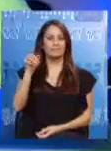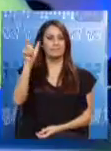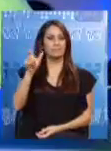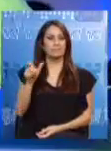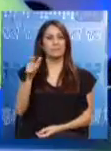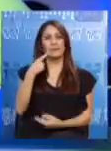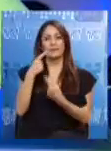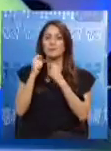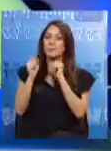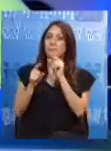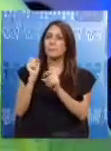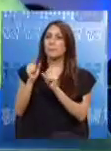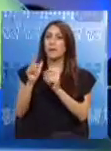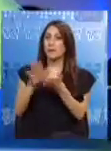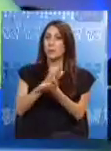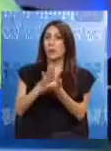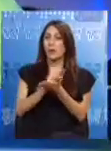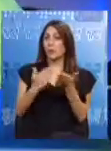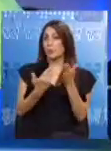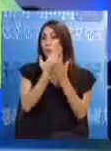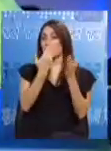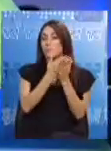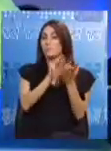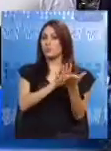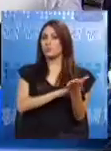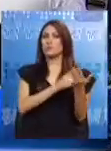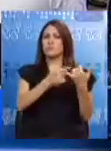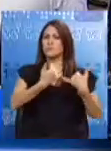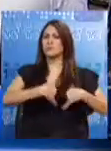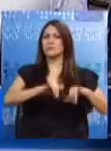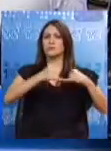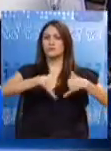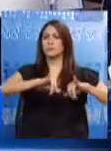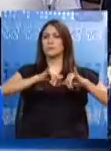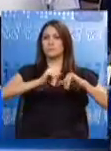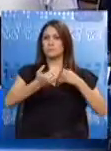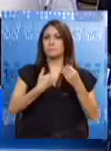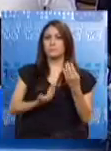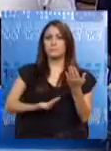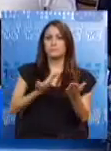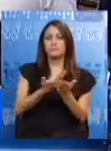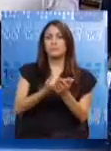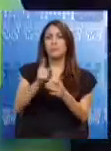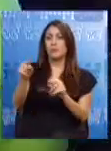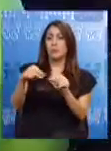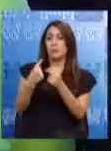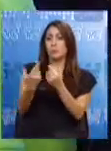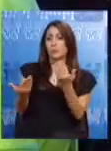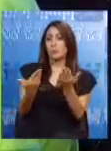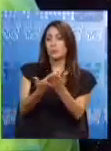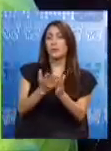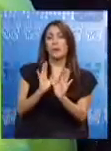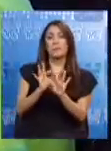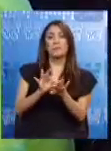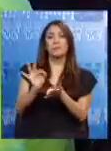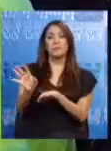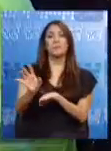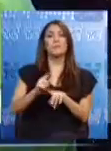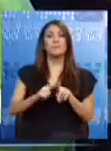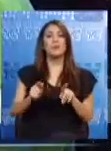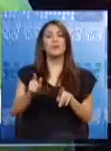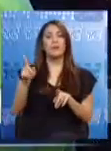dijo que las escuelas del milenio como proyecto seguirá creciendo, a pesar de propuestas de la oposición. Son